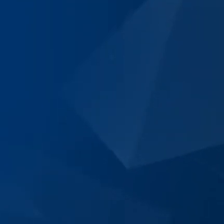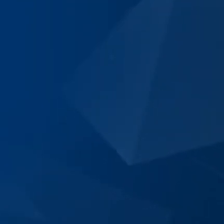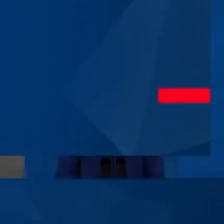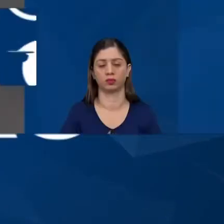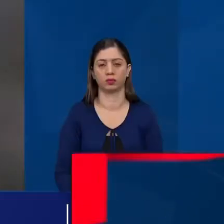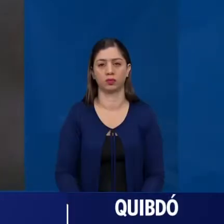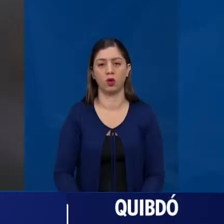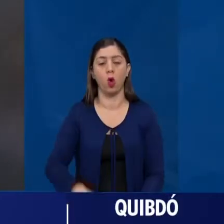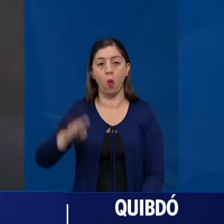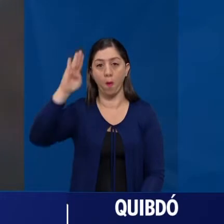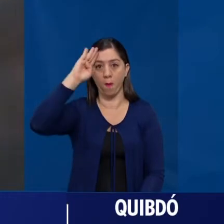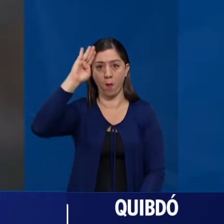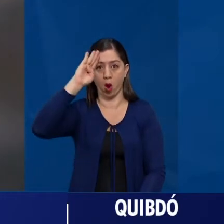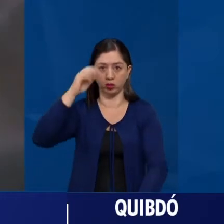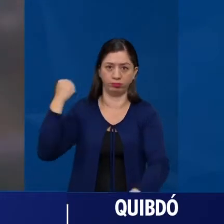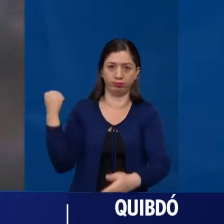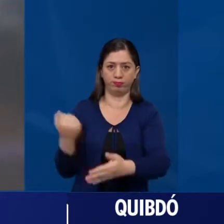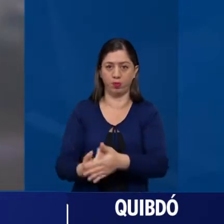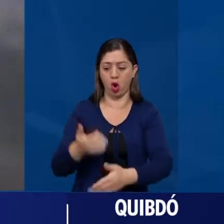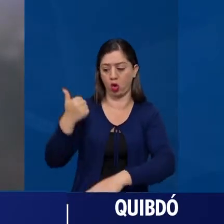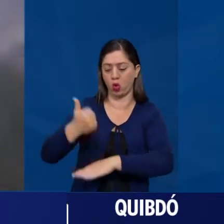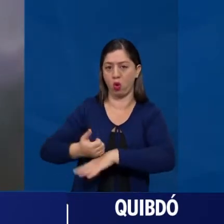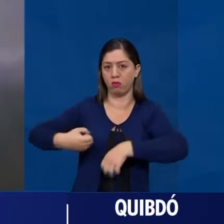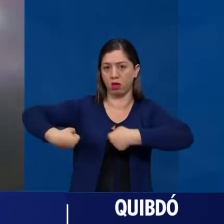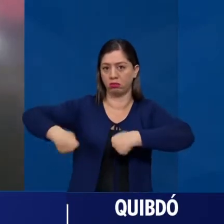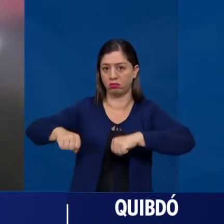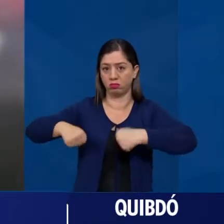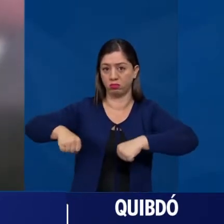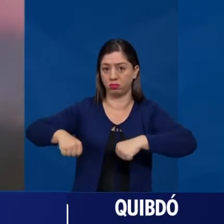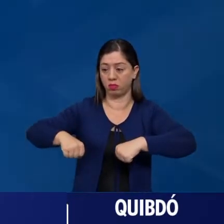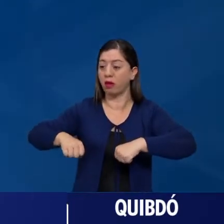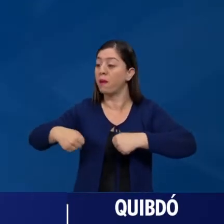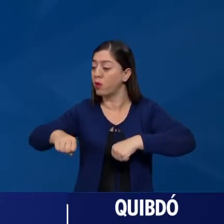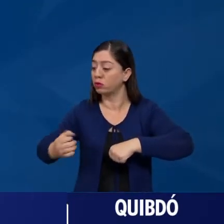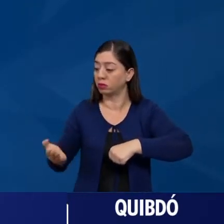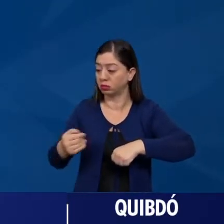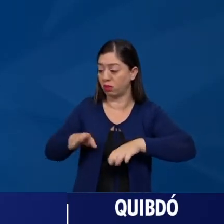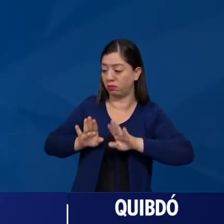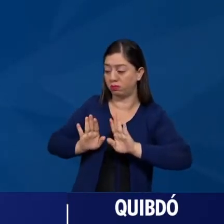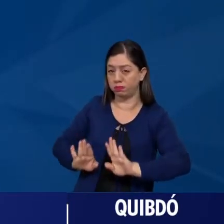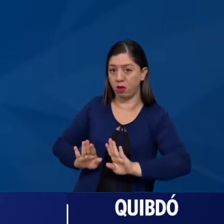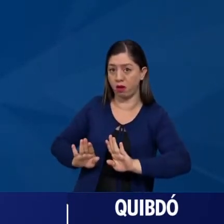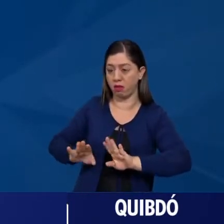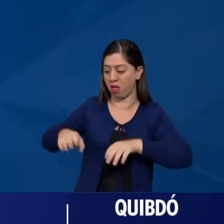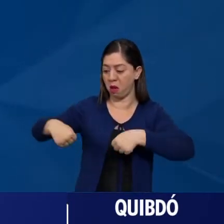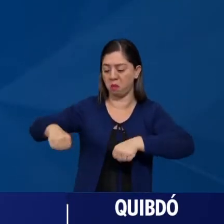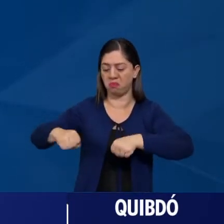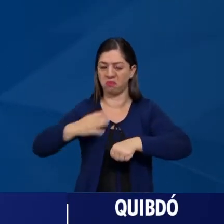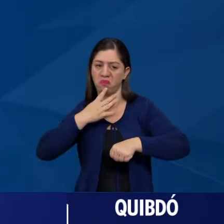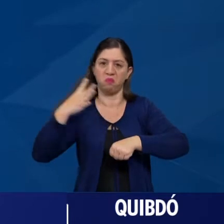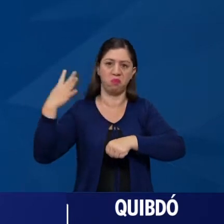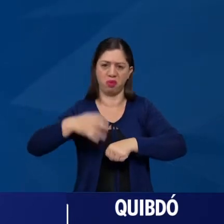un motociclista. El conductor había sido requerido en un retén, pero en lugar de detener su marcha,